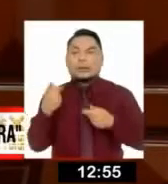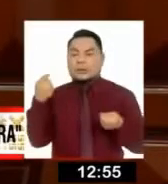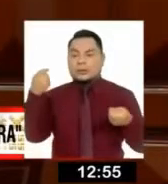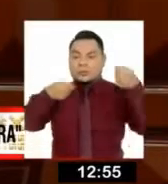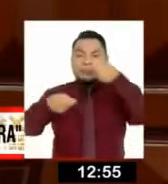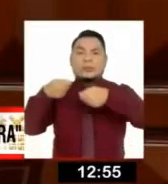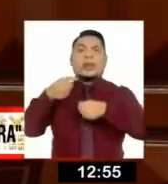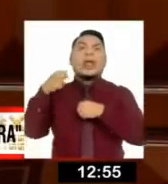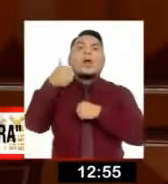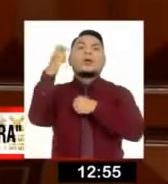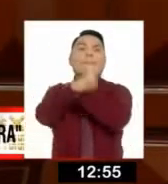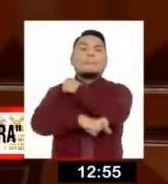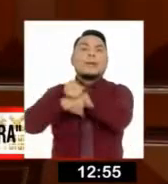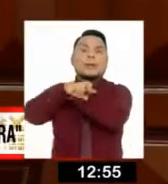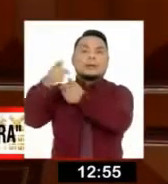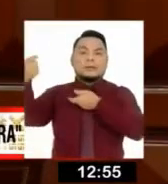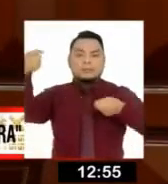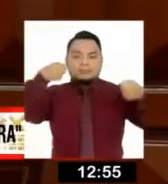financiamiento internacional.